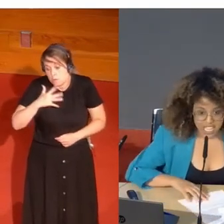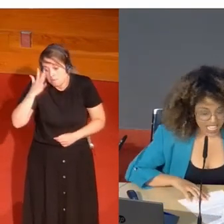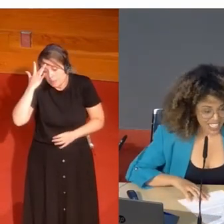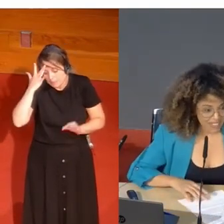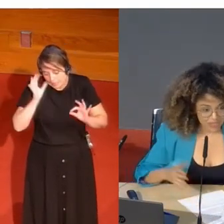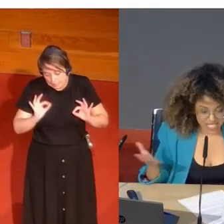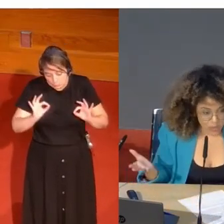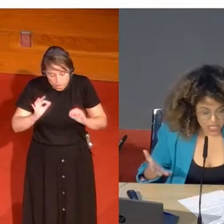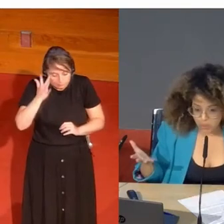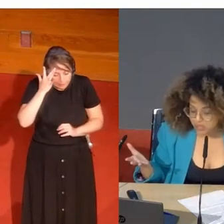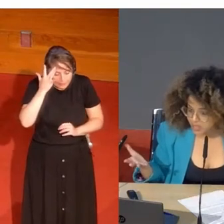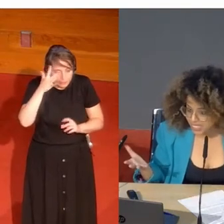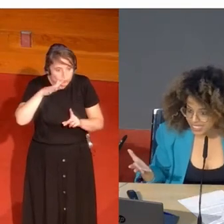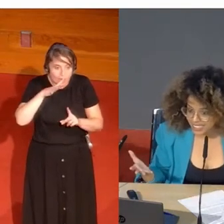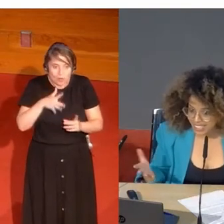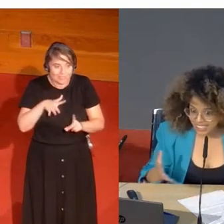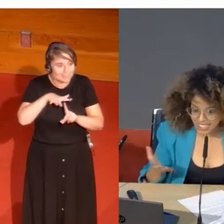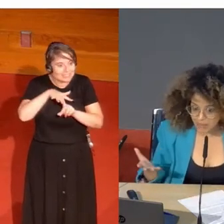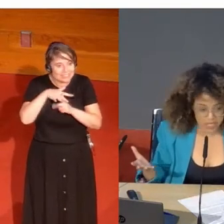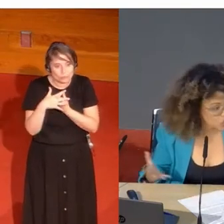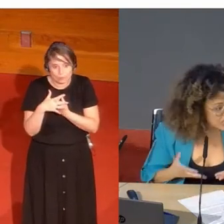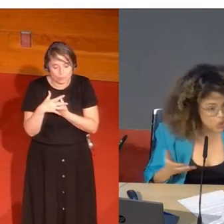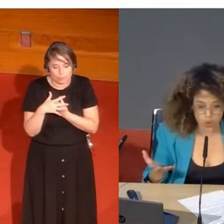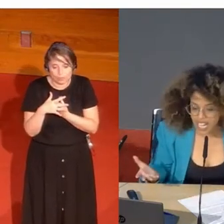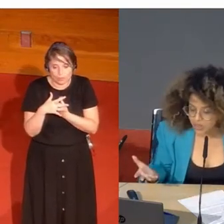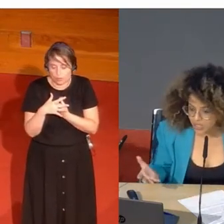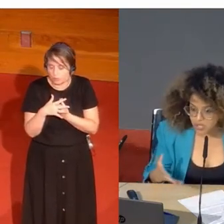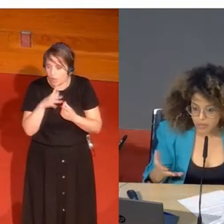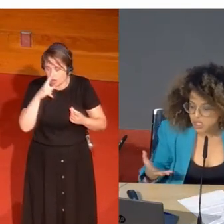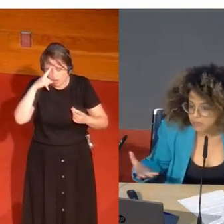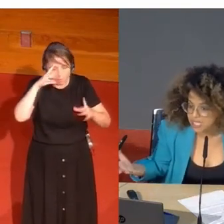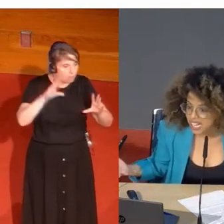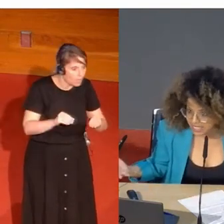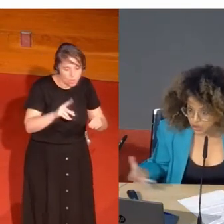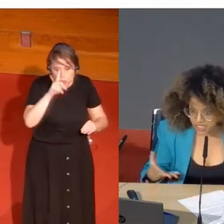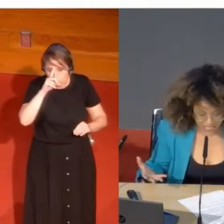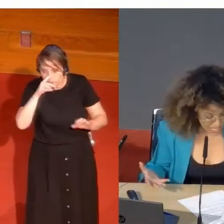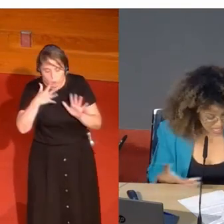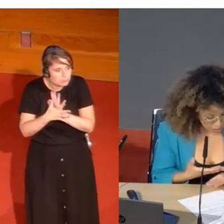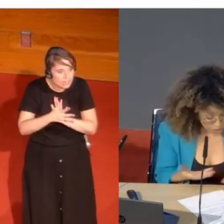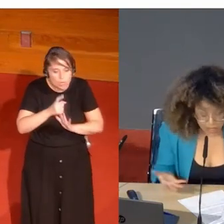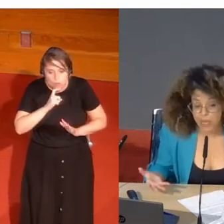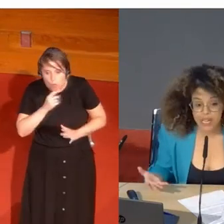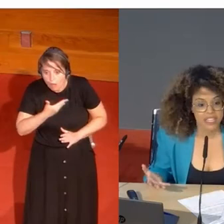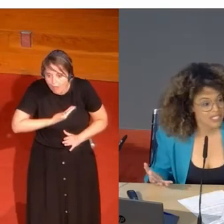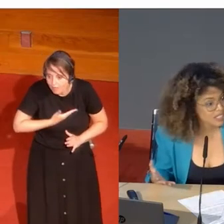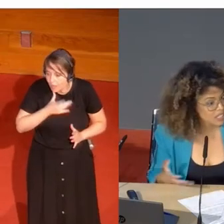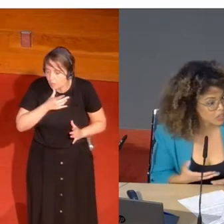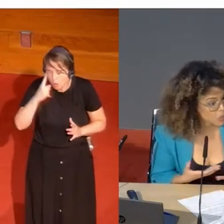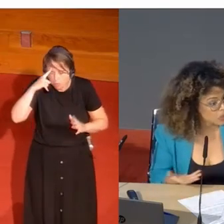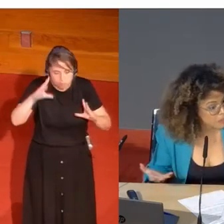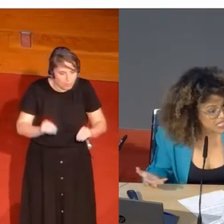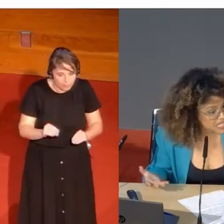todos eh es una situación que que que que realmente nos ha descolocado que no sabemos explicar que no tiene que no tiene palabras